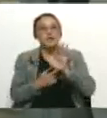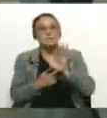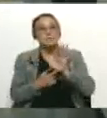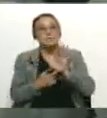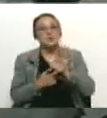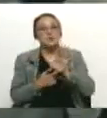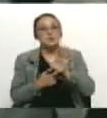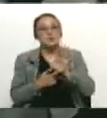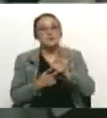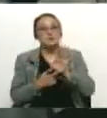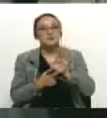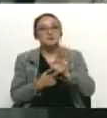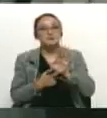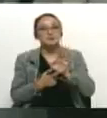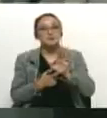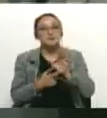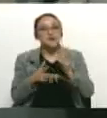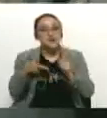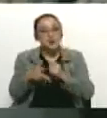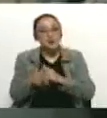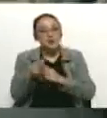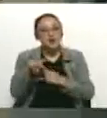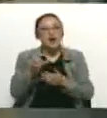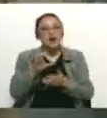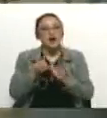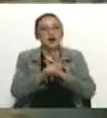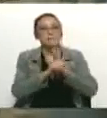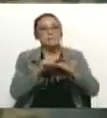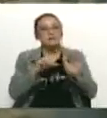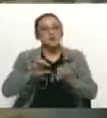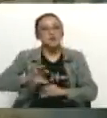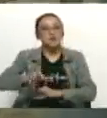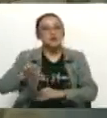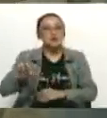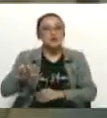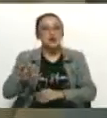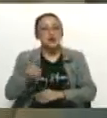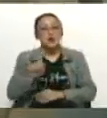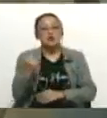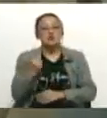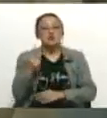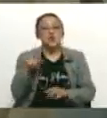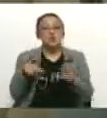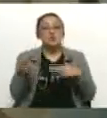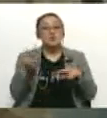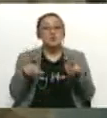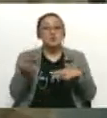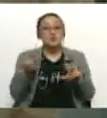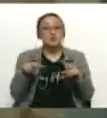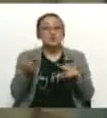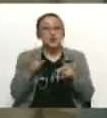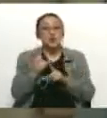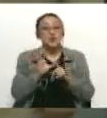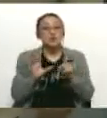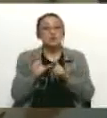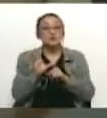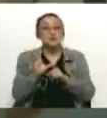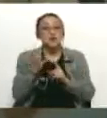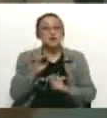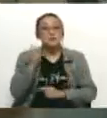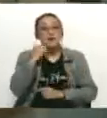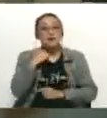al inaugurar este capítulo regional, no solamente aquí en el Museo de la Cultura, en